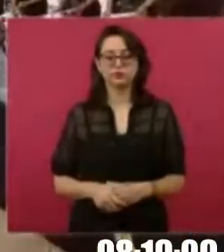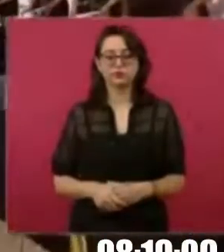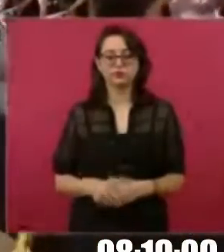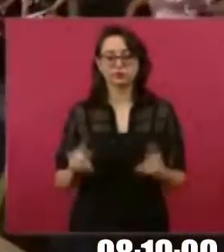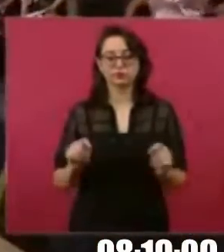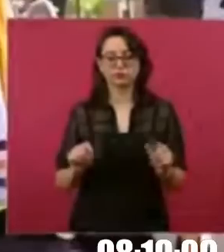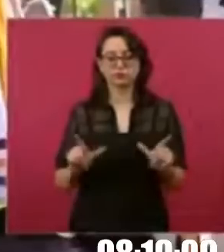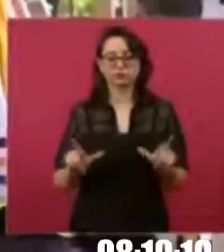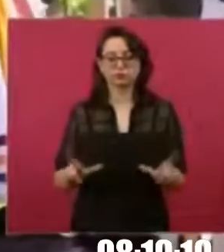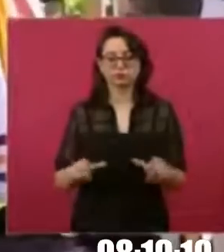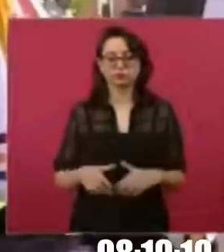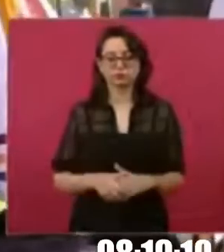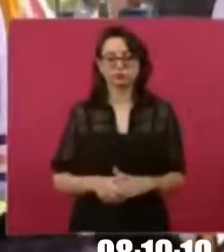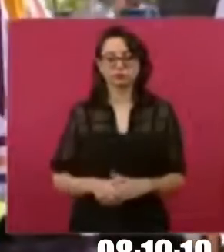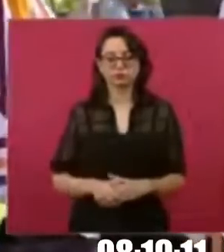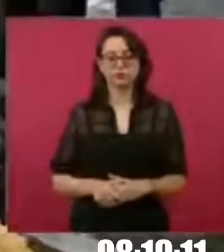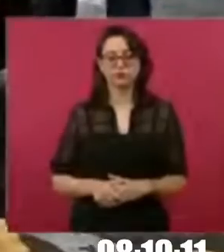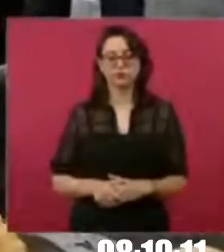Tlaxcala